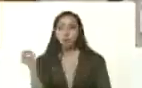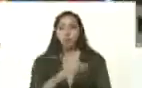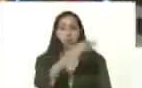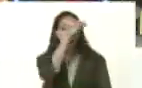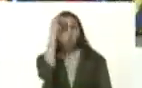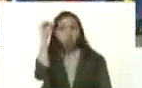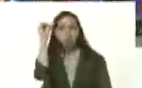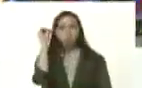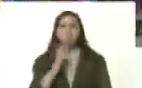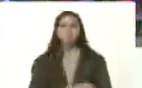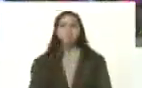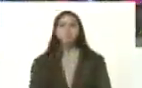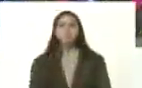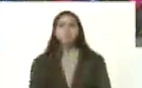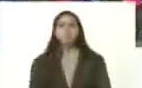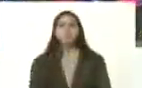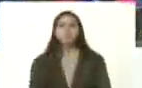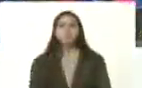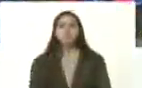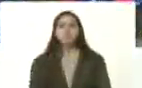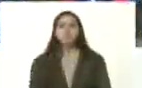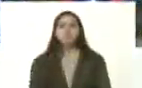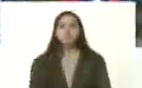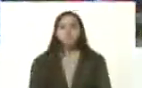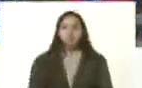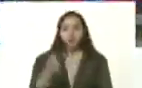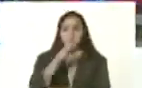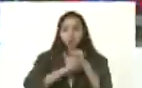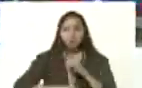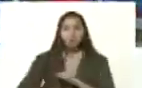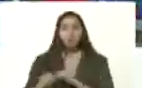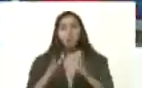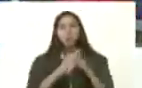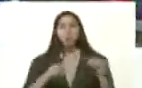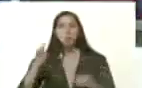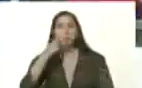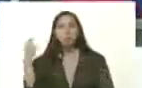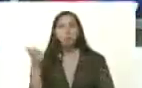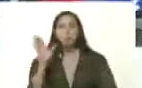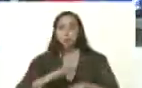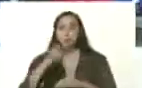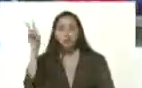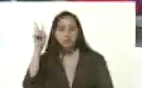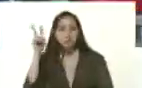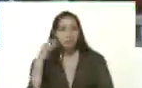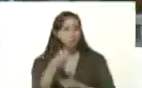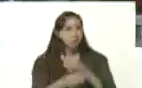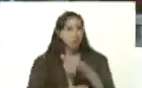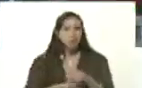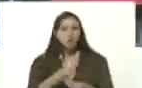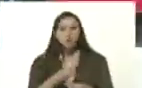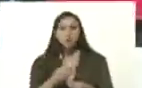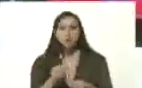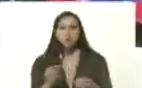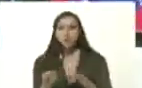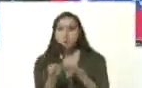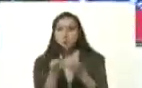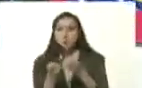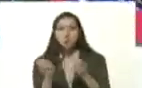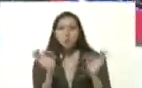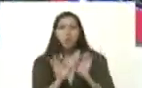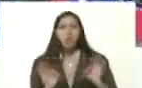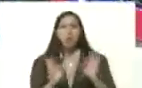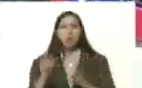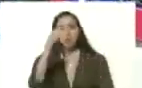Se va a encontrar el desprecio de los pueblos. Venezuela no le ha hecho nada a usted, señor Trump.